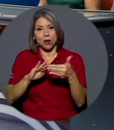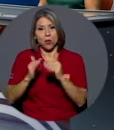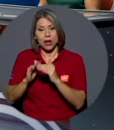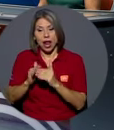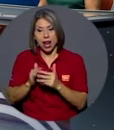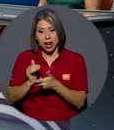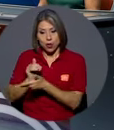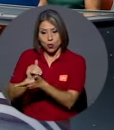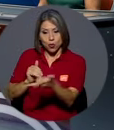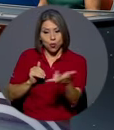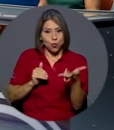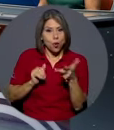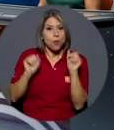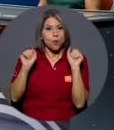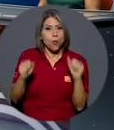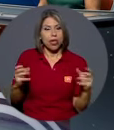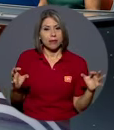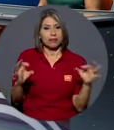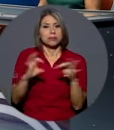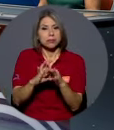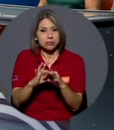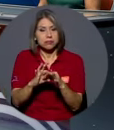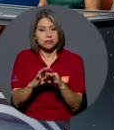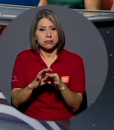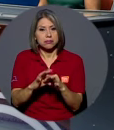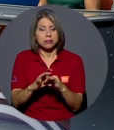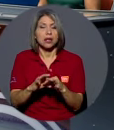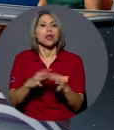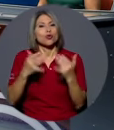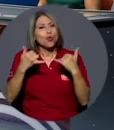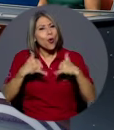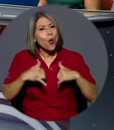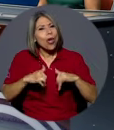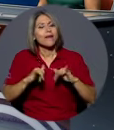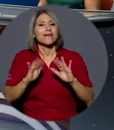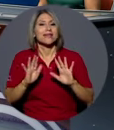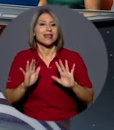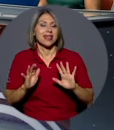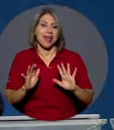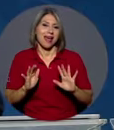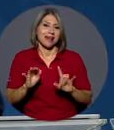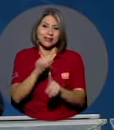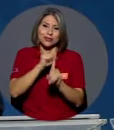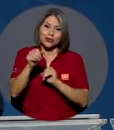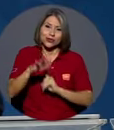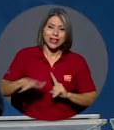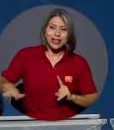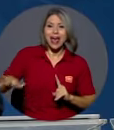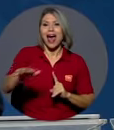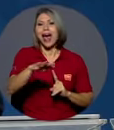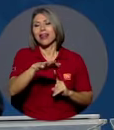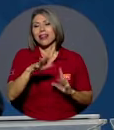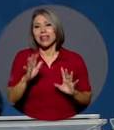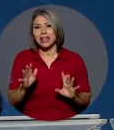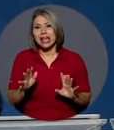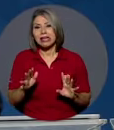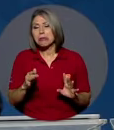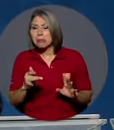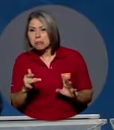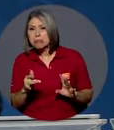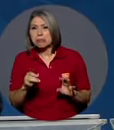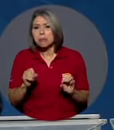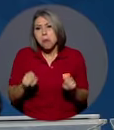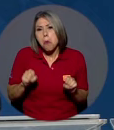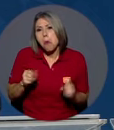comunal puedan confluir. Y en esto es donde hay todavía como sociedad algunas posibilidades de